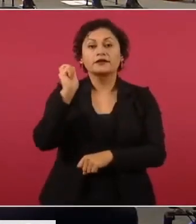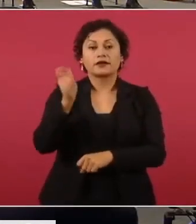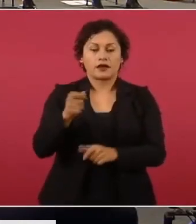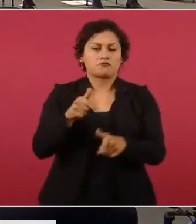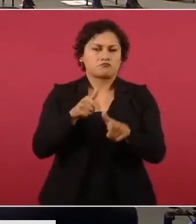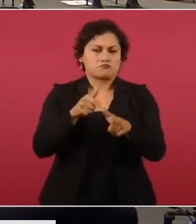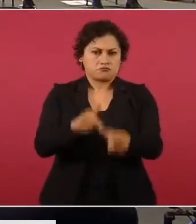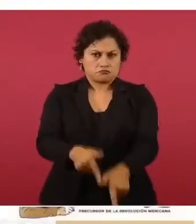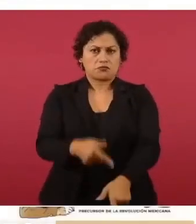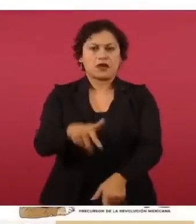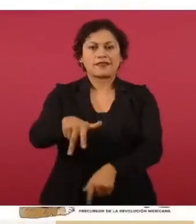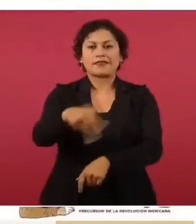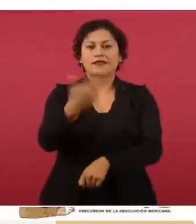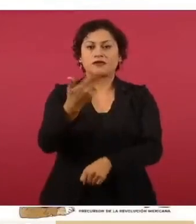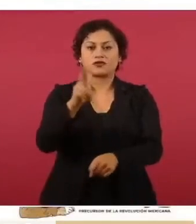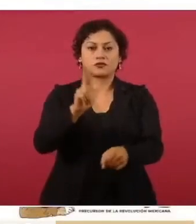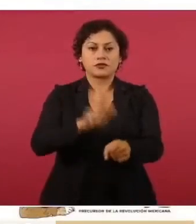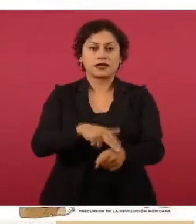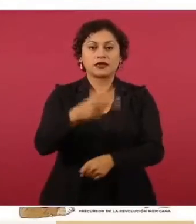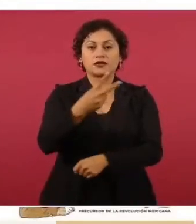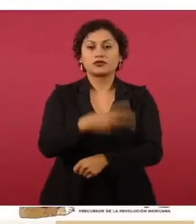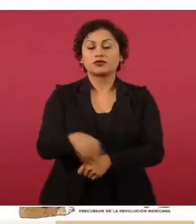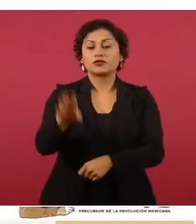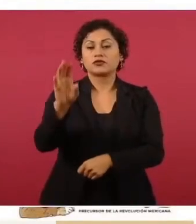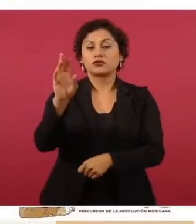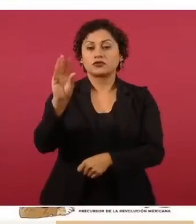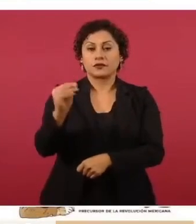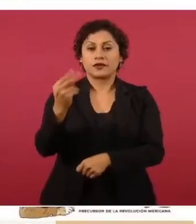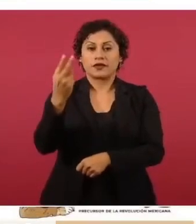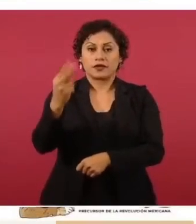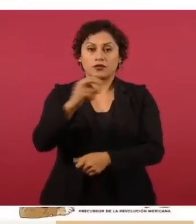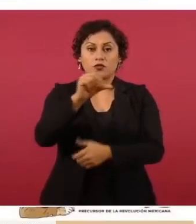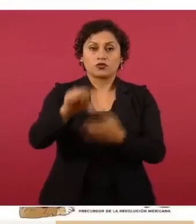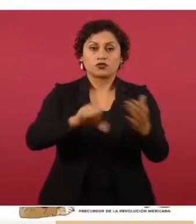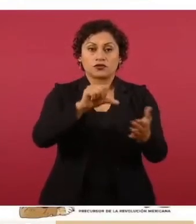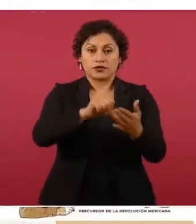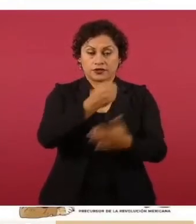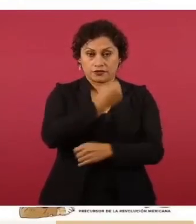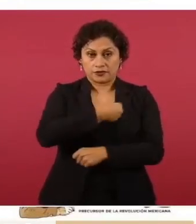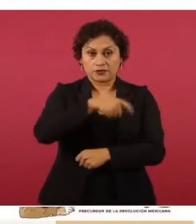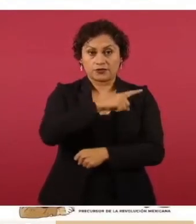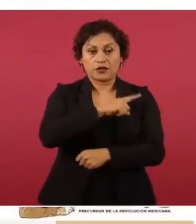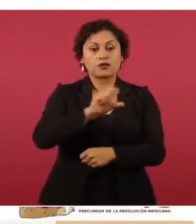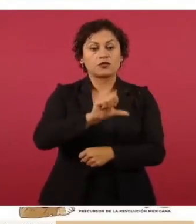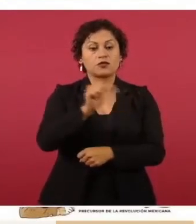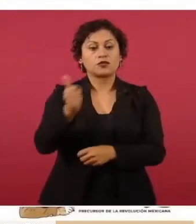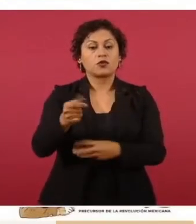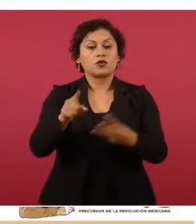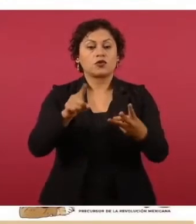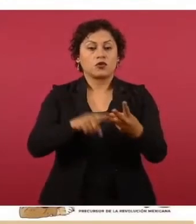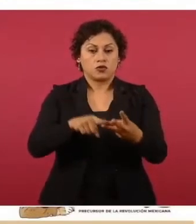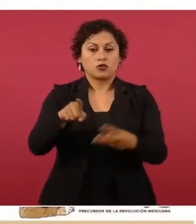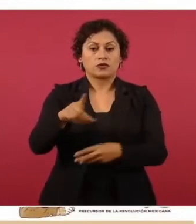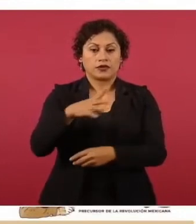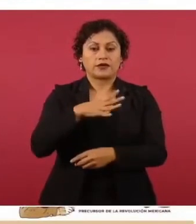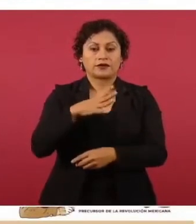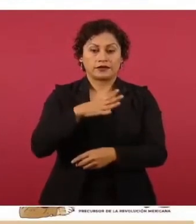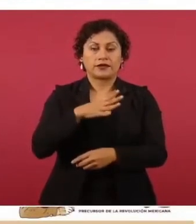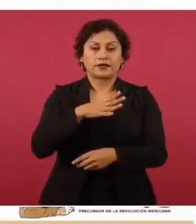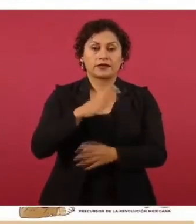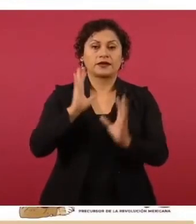13 hospitales y 292 unidades de salud y las 4 UNEMES que hay en ese estado, ya con